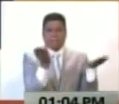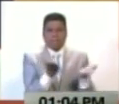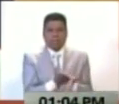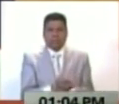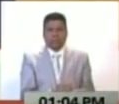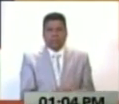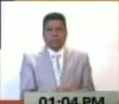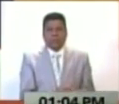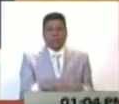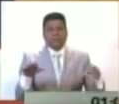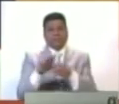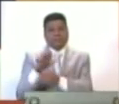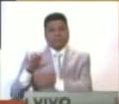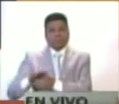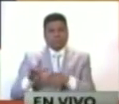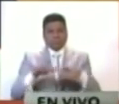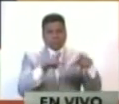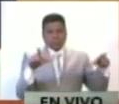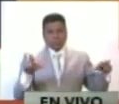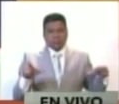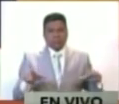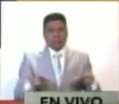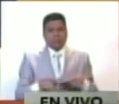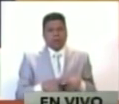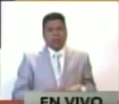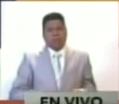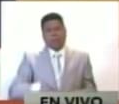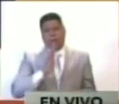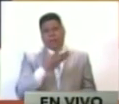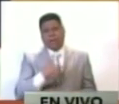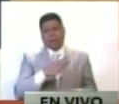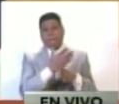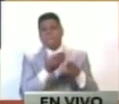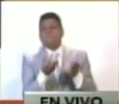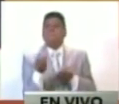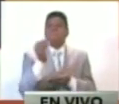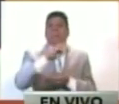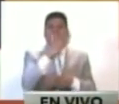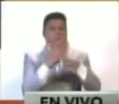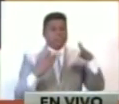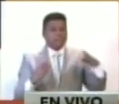Ocupamos 1/3 de la extensión territorial del mundo.